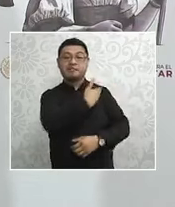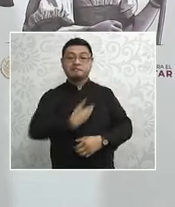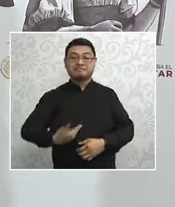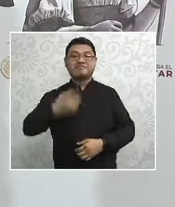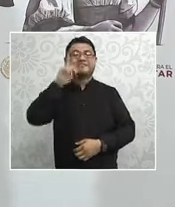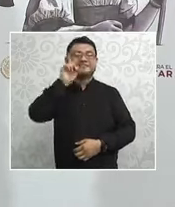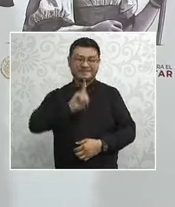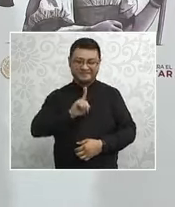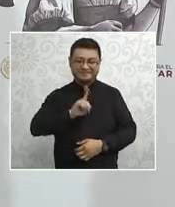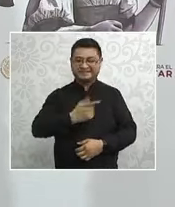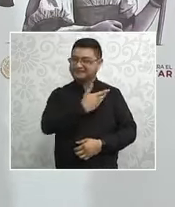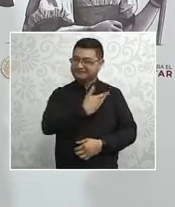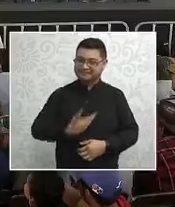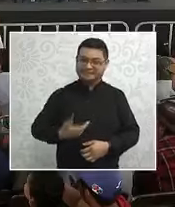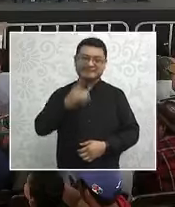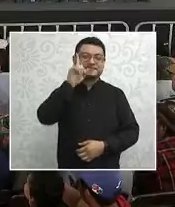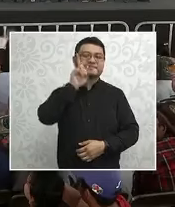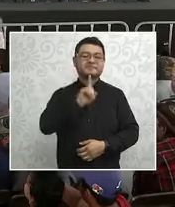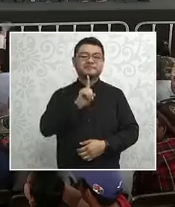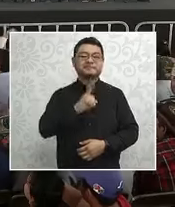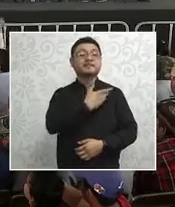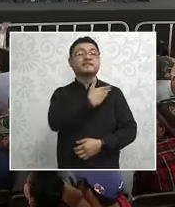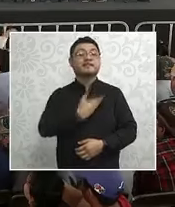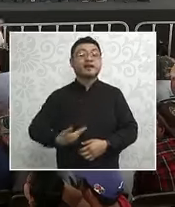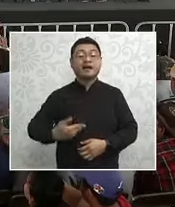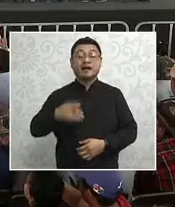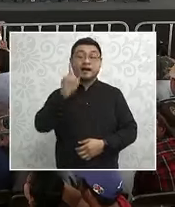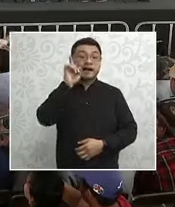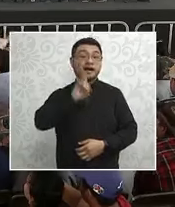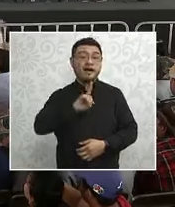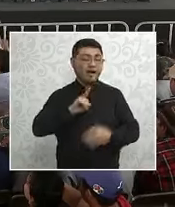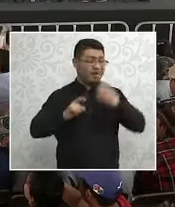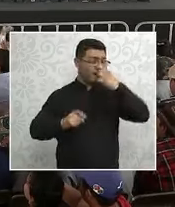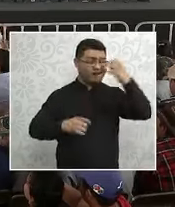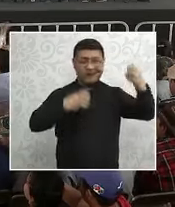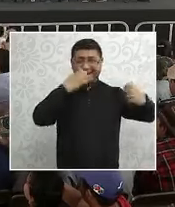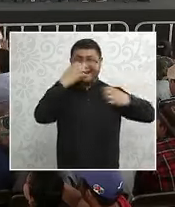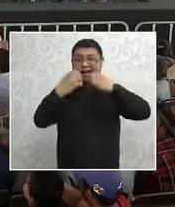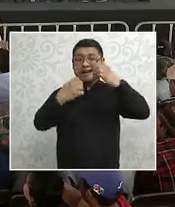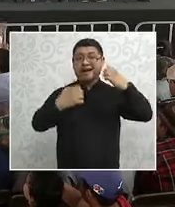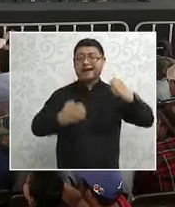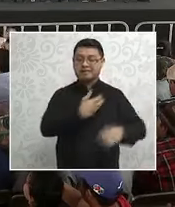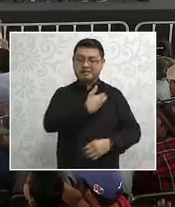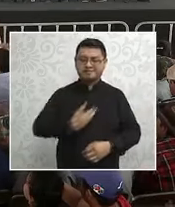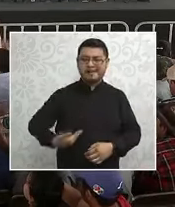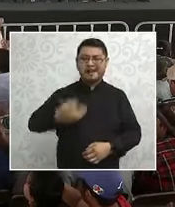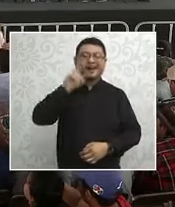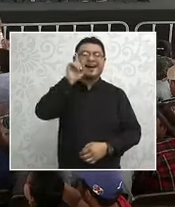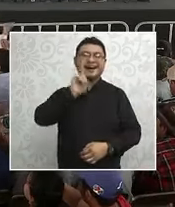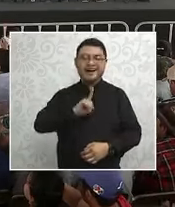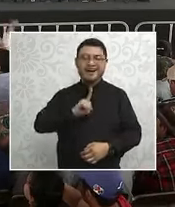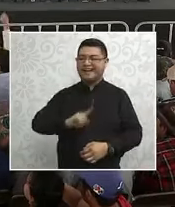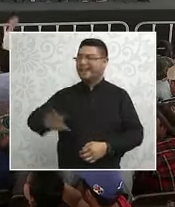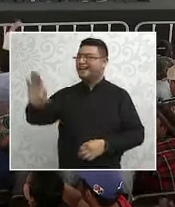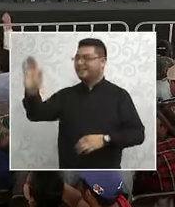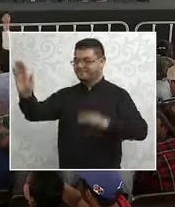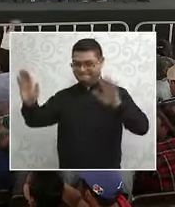días presidenta presidenta presidenta Muchas